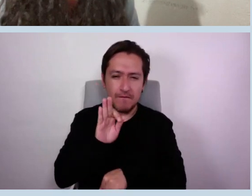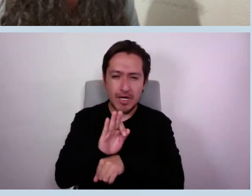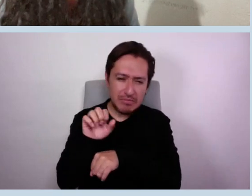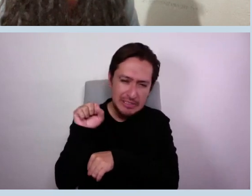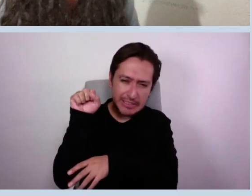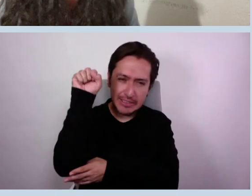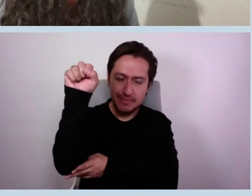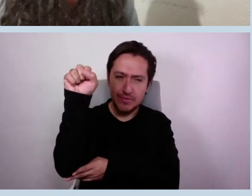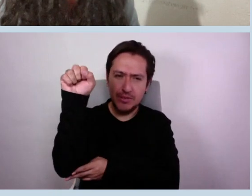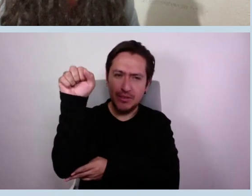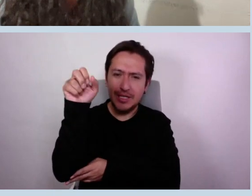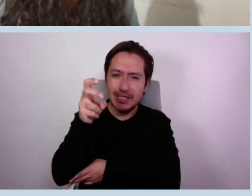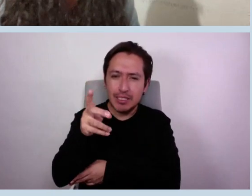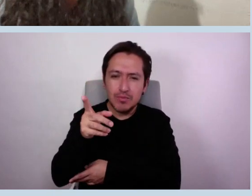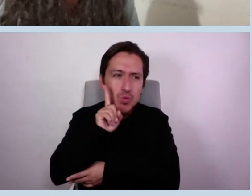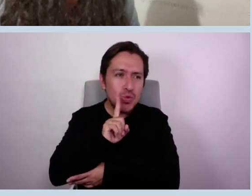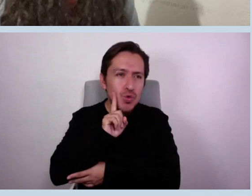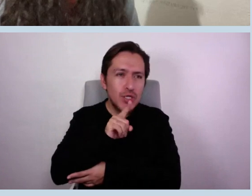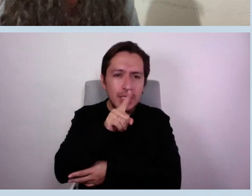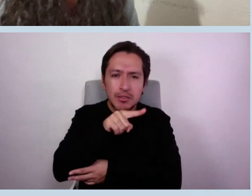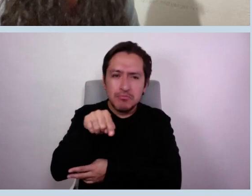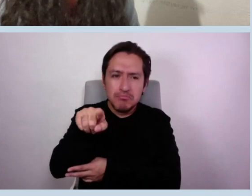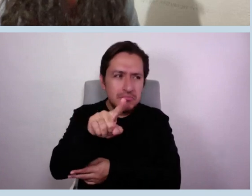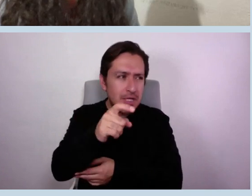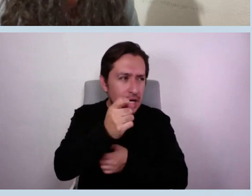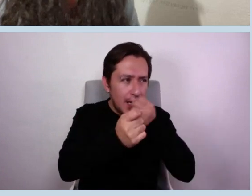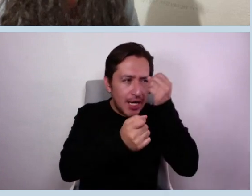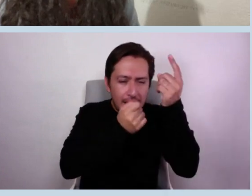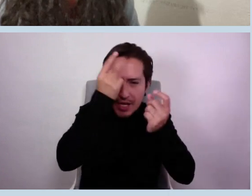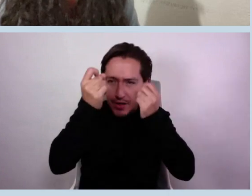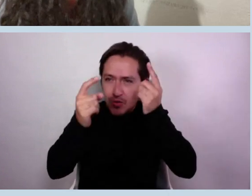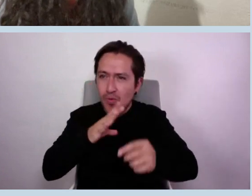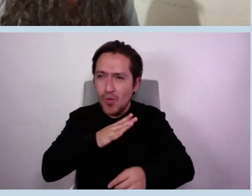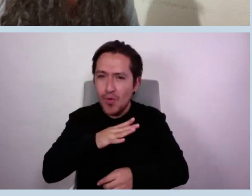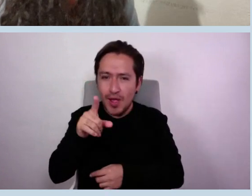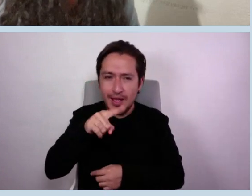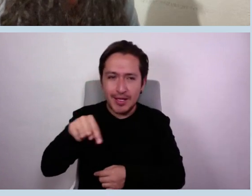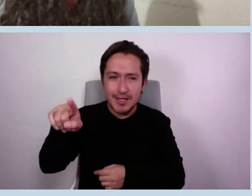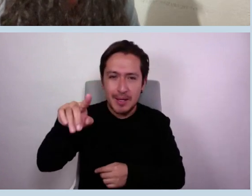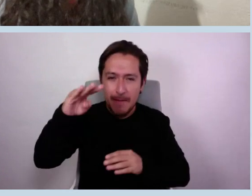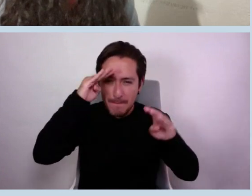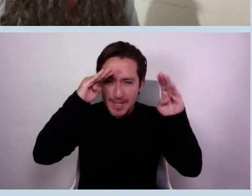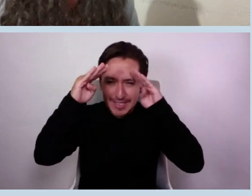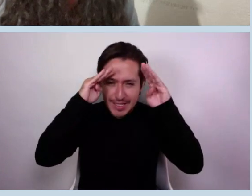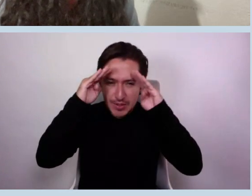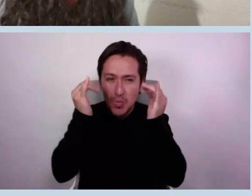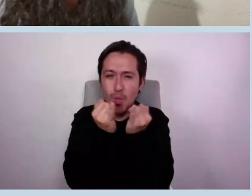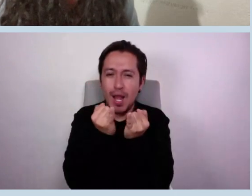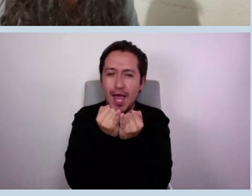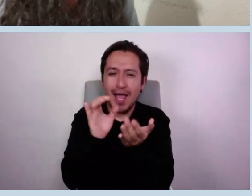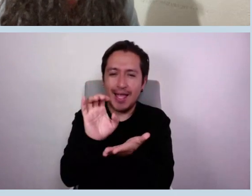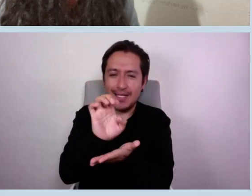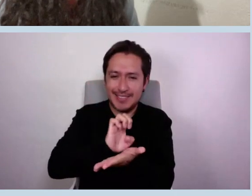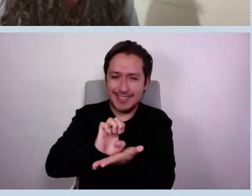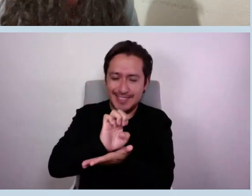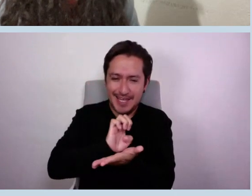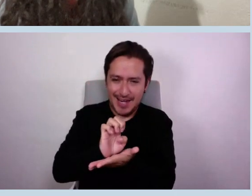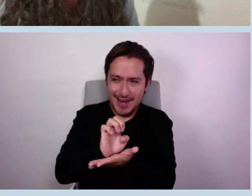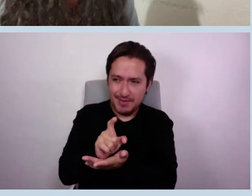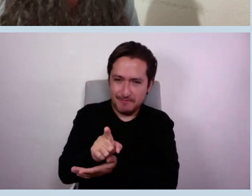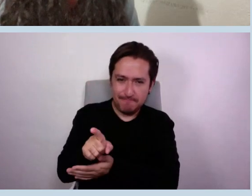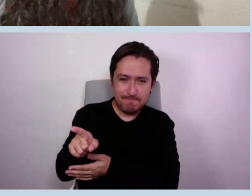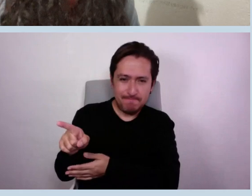que están creando o eh creando la escena y pensando la escena o sea yo pienso y